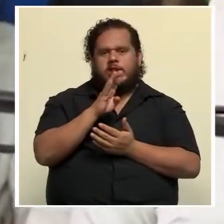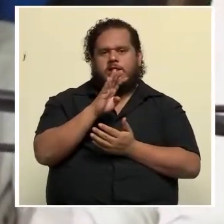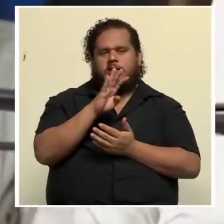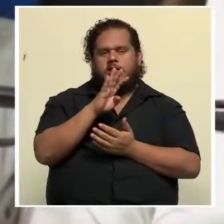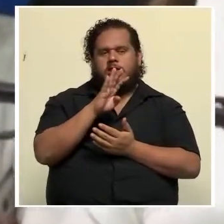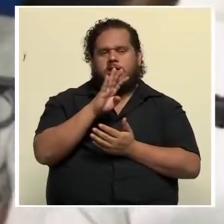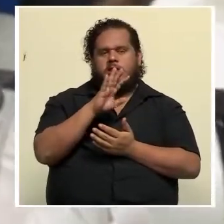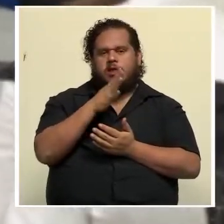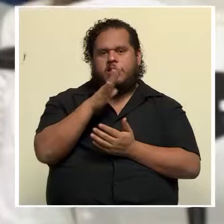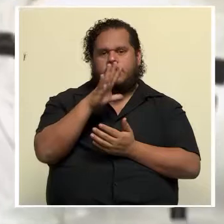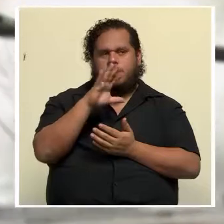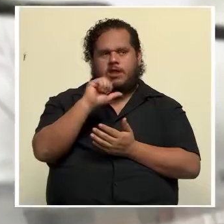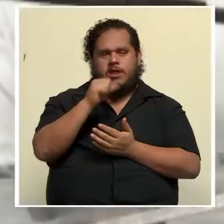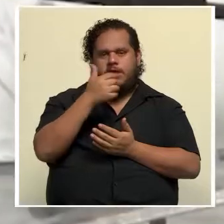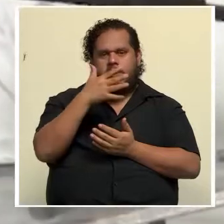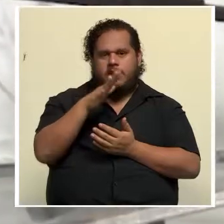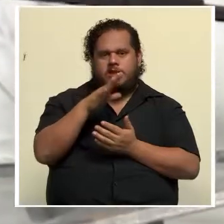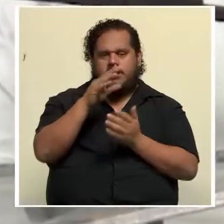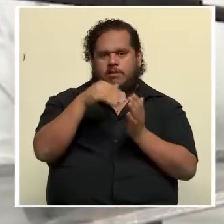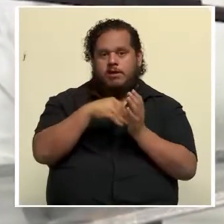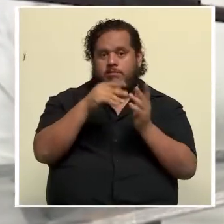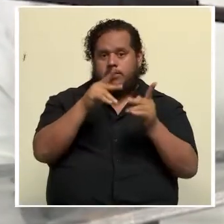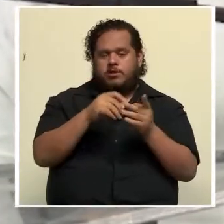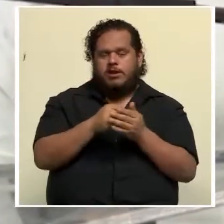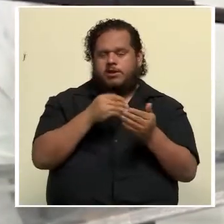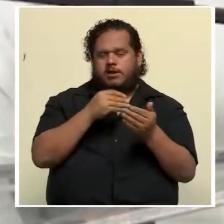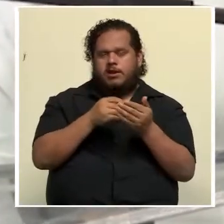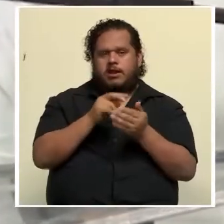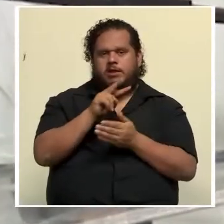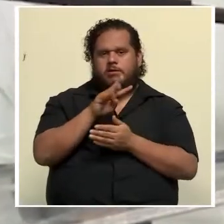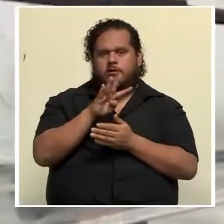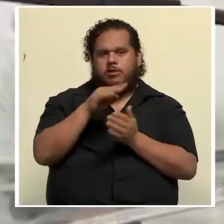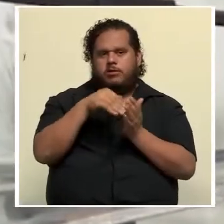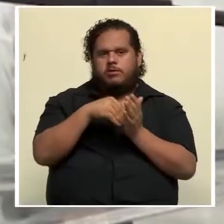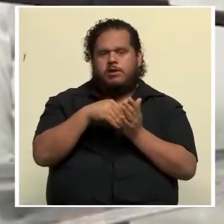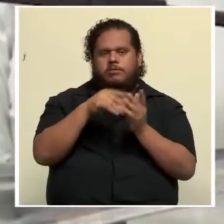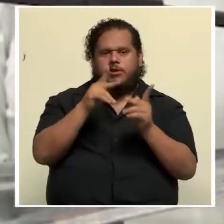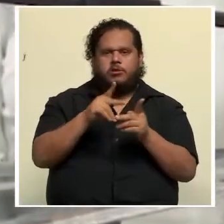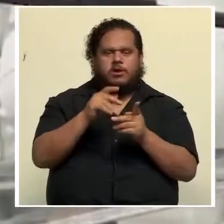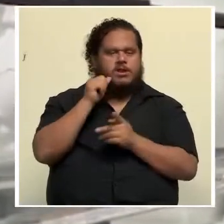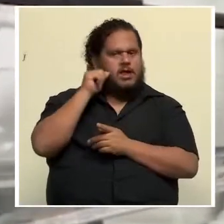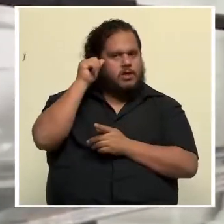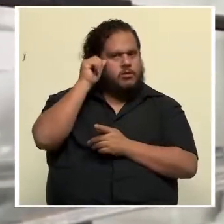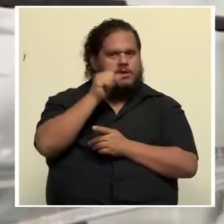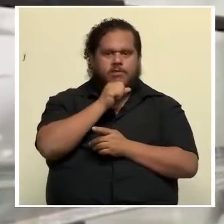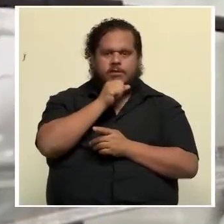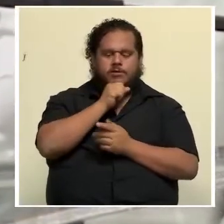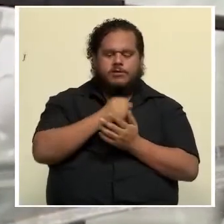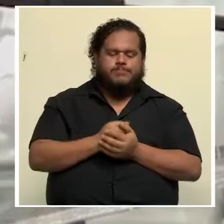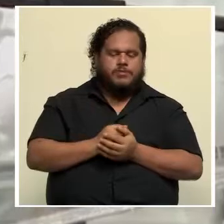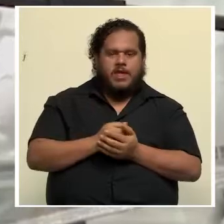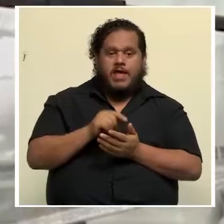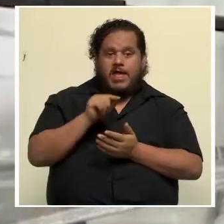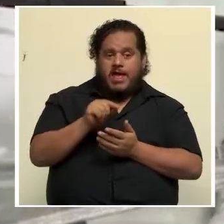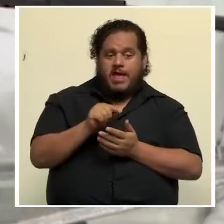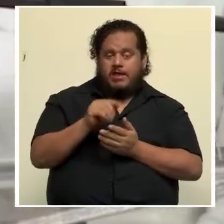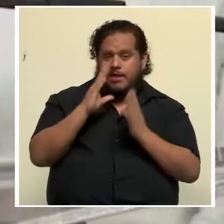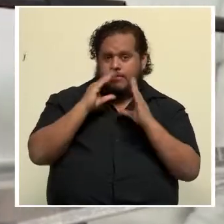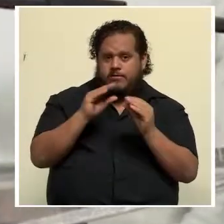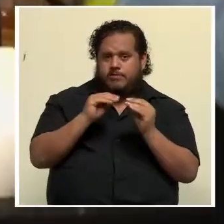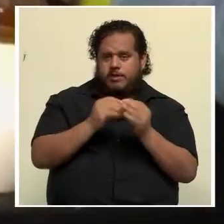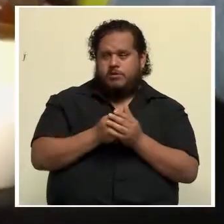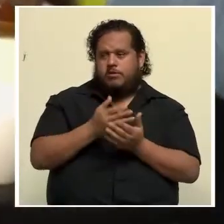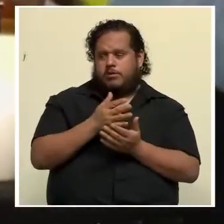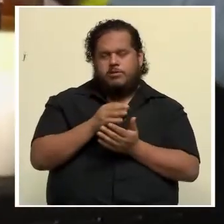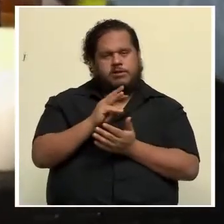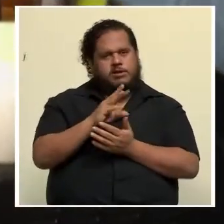personas, y a cerca de 54.000 personas adultas mayores. Según sus datos, alrededor